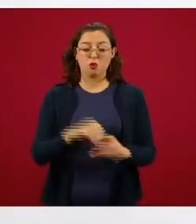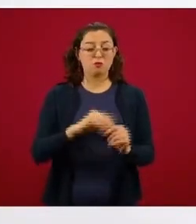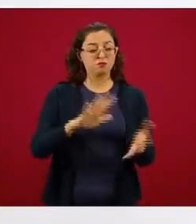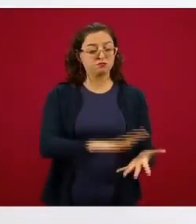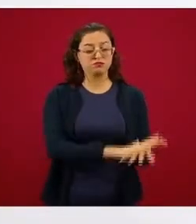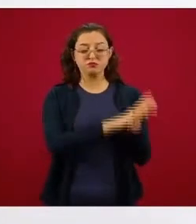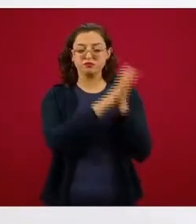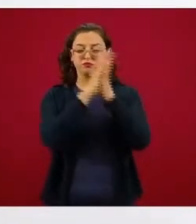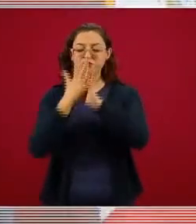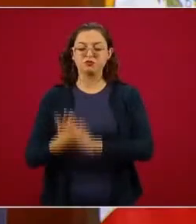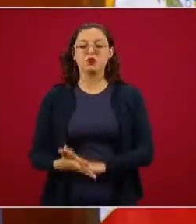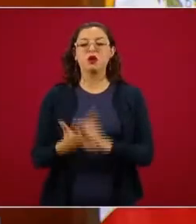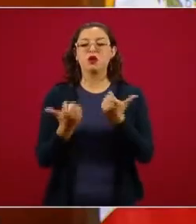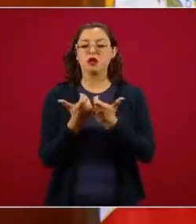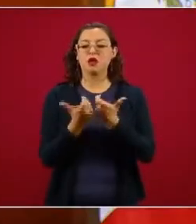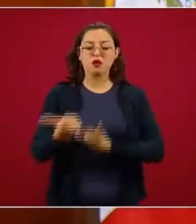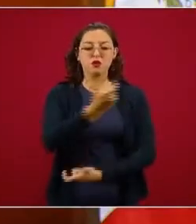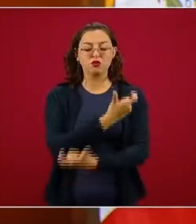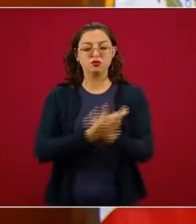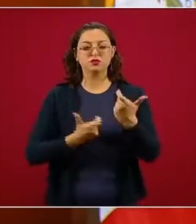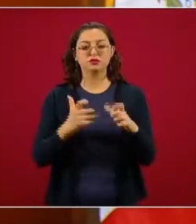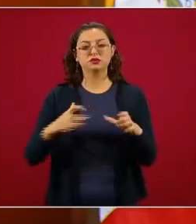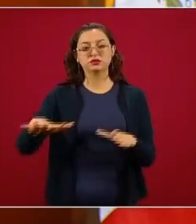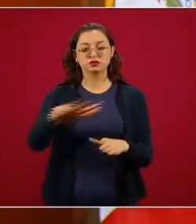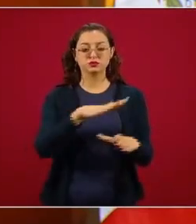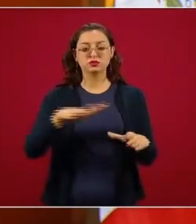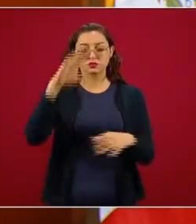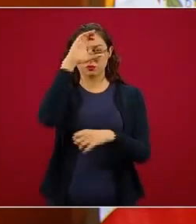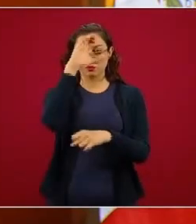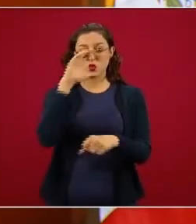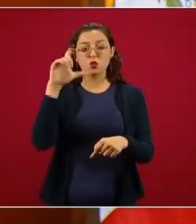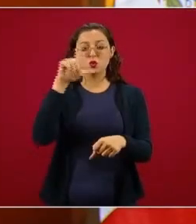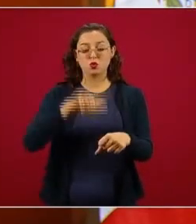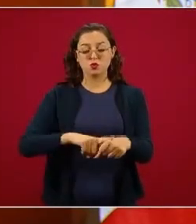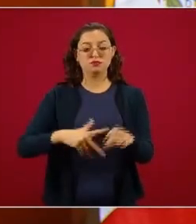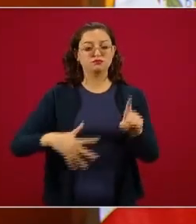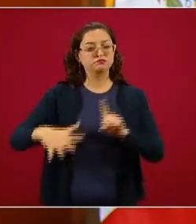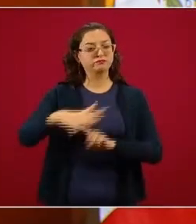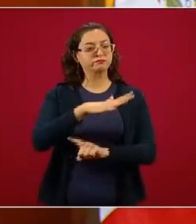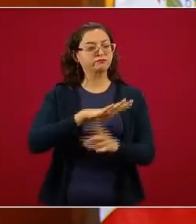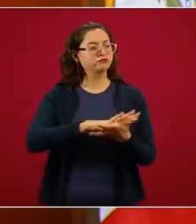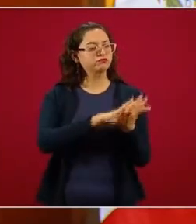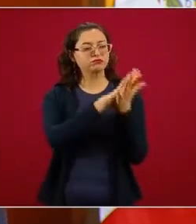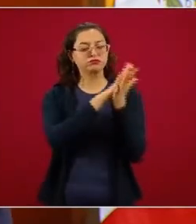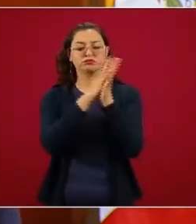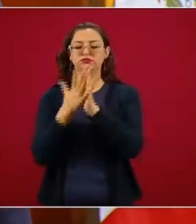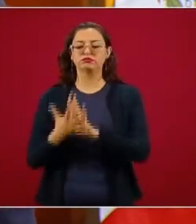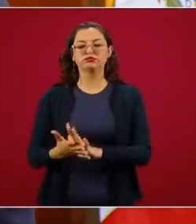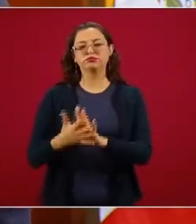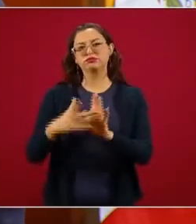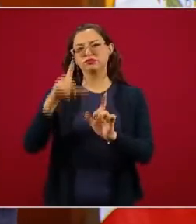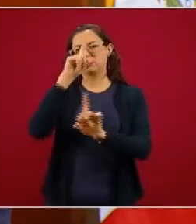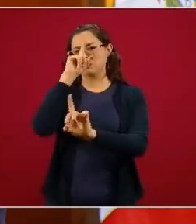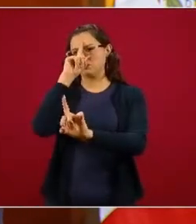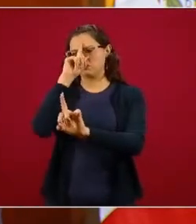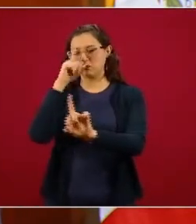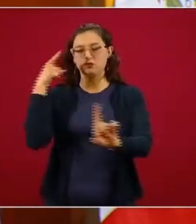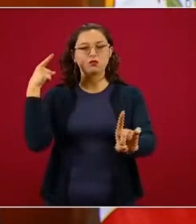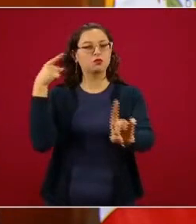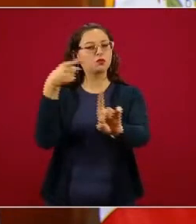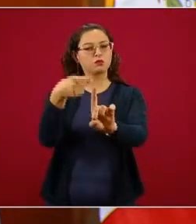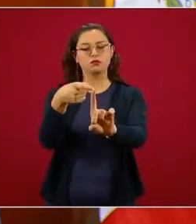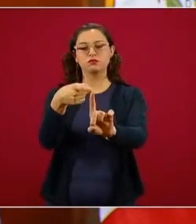económica, social y cultural, guiados por los ideales y